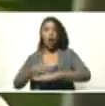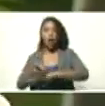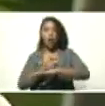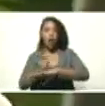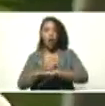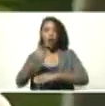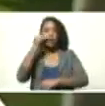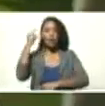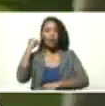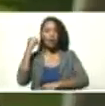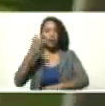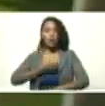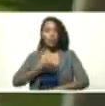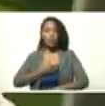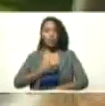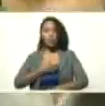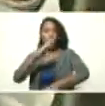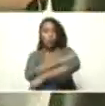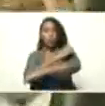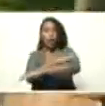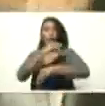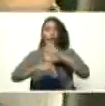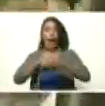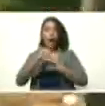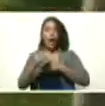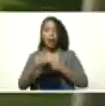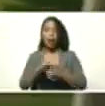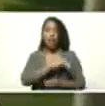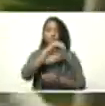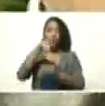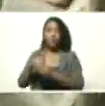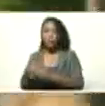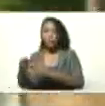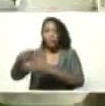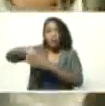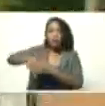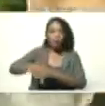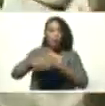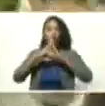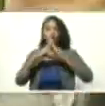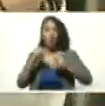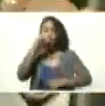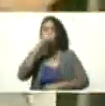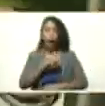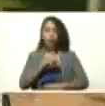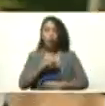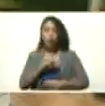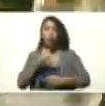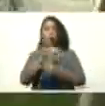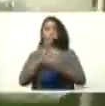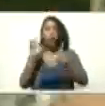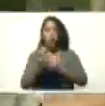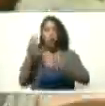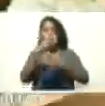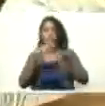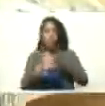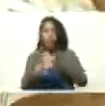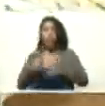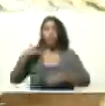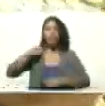de oposición a que hagan los respectivos apartados presupuestarios para que todos los años el patrimonio cultural inmaterial